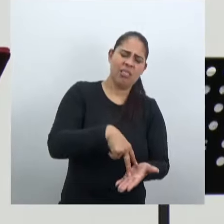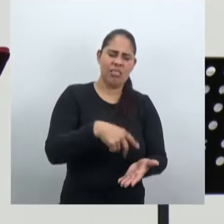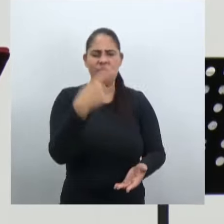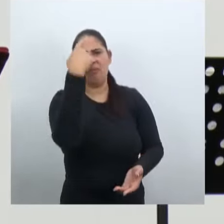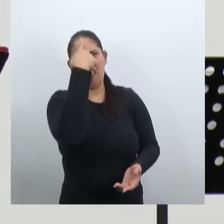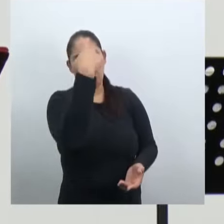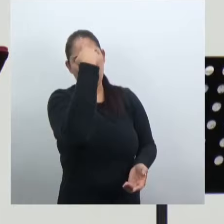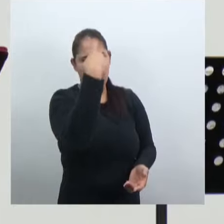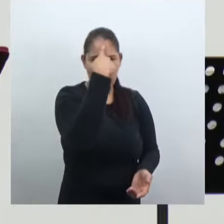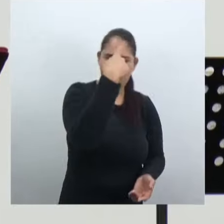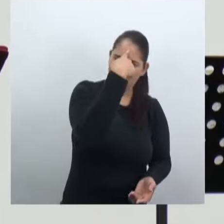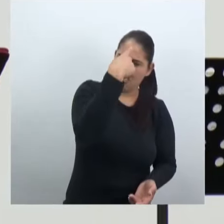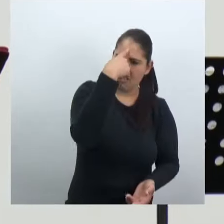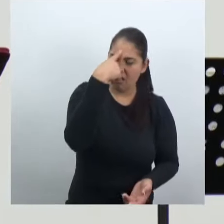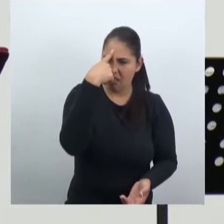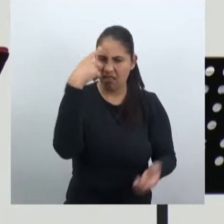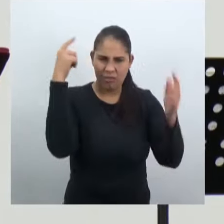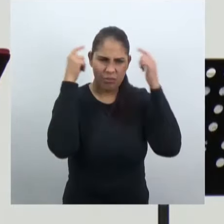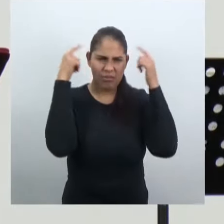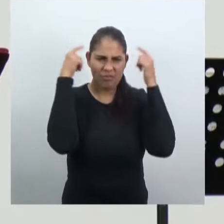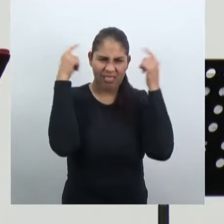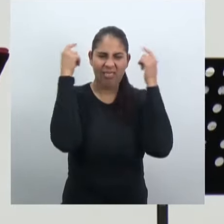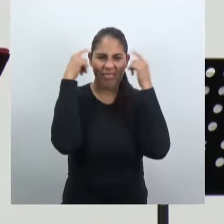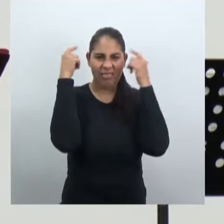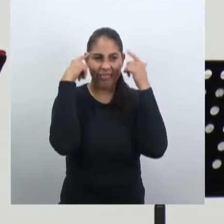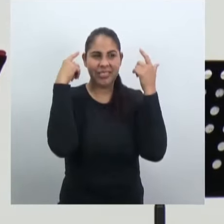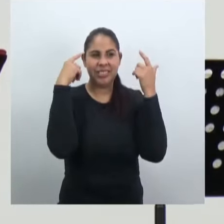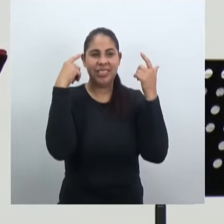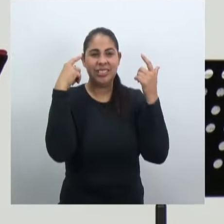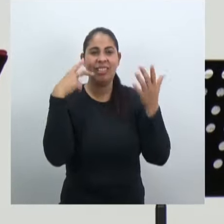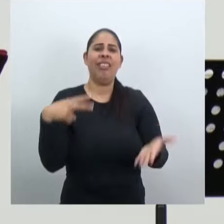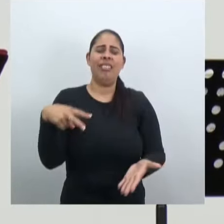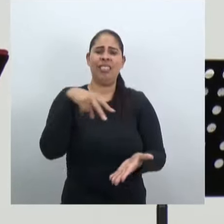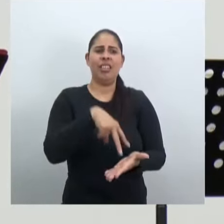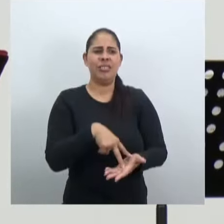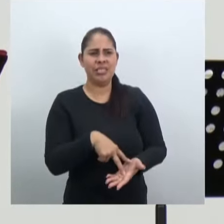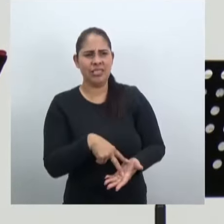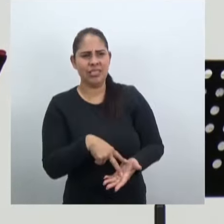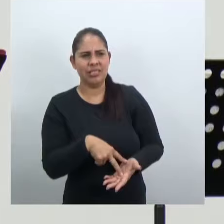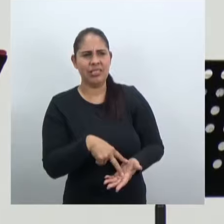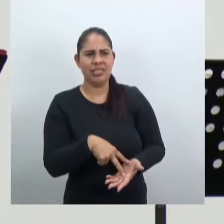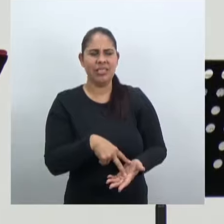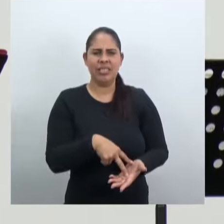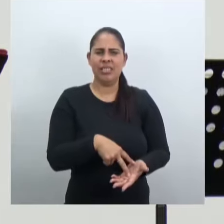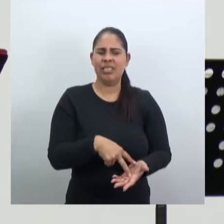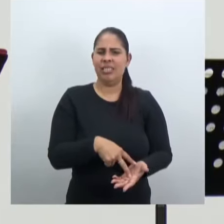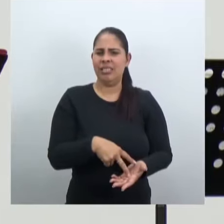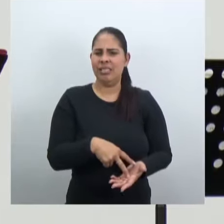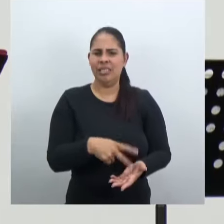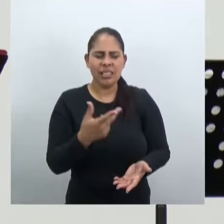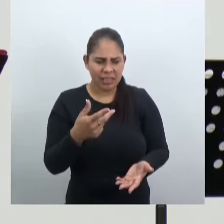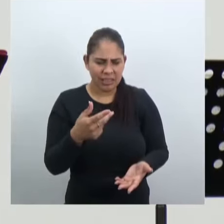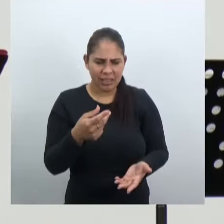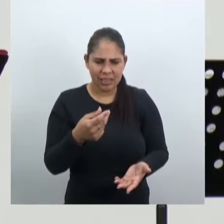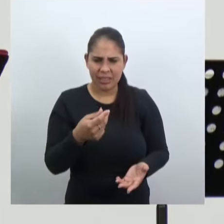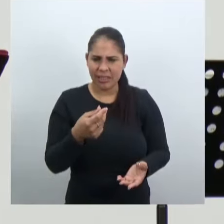Nunca. ¿A que sí? ¿Ah? Y cuando te levantabas por la mañana decías: ¿qué pasa? ¿De dónde viene el polvo este blanco